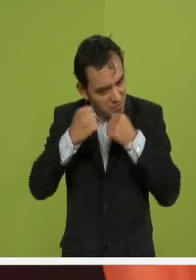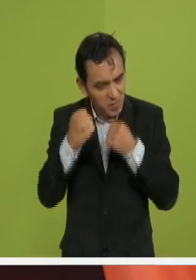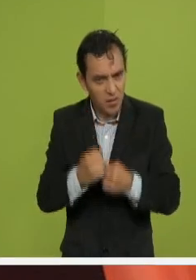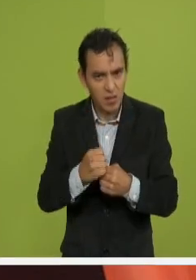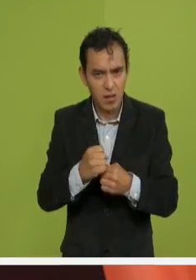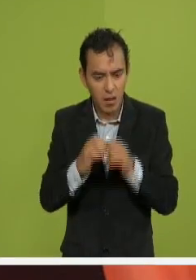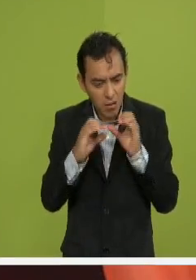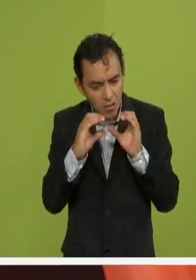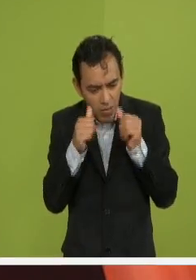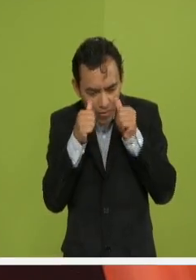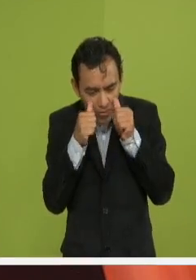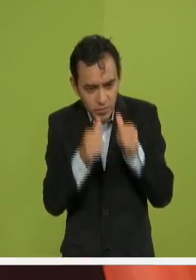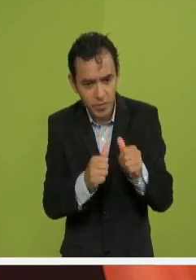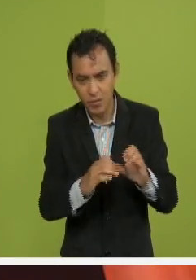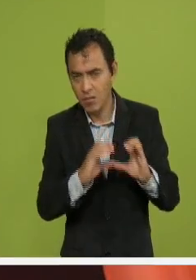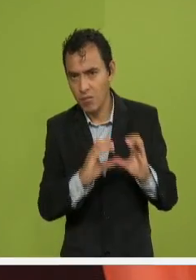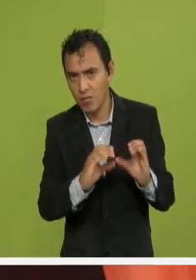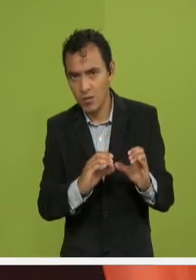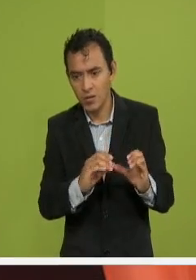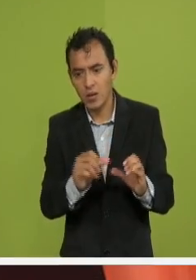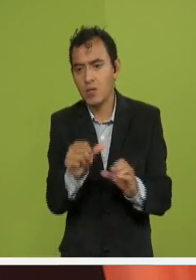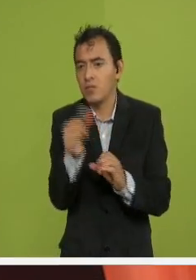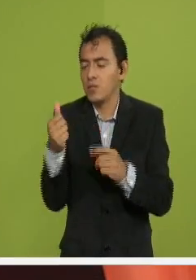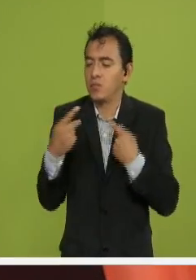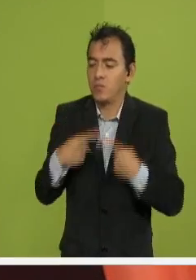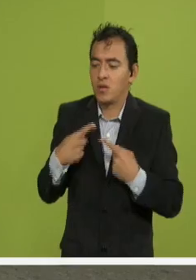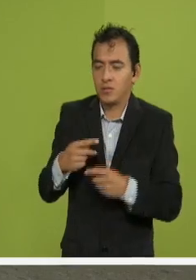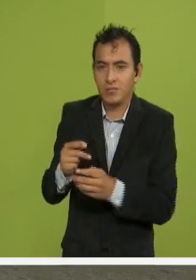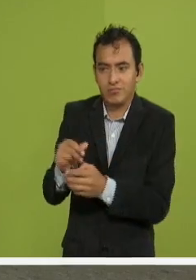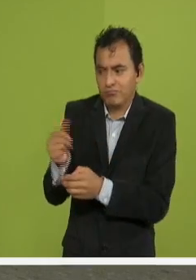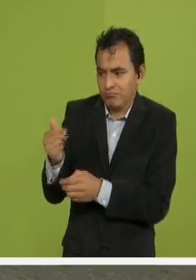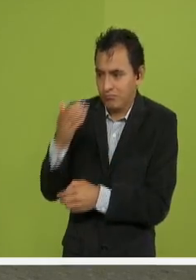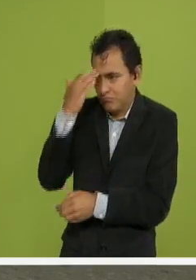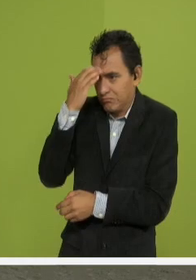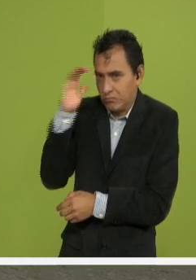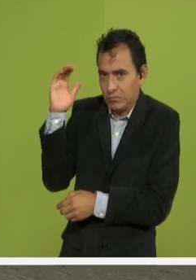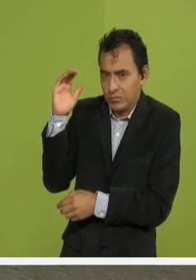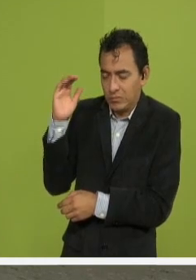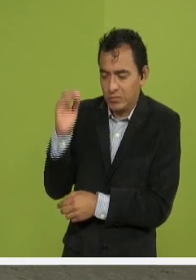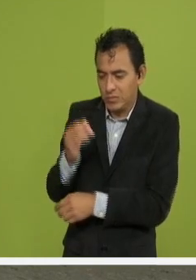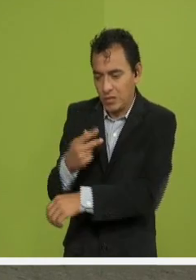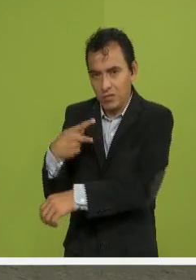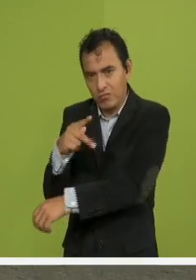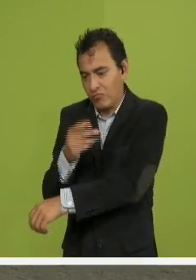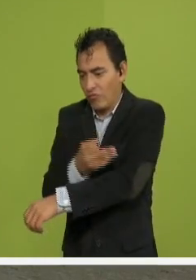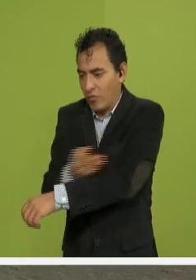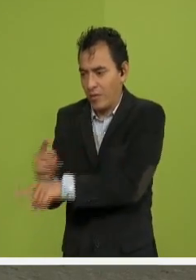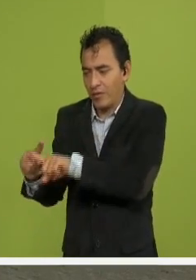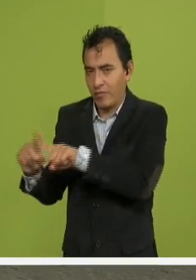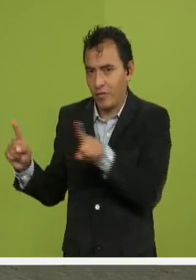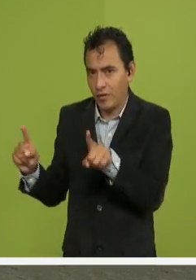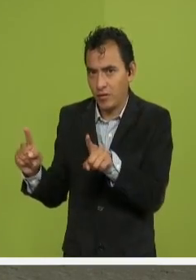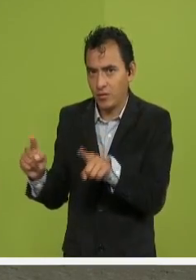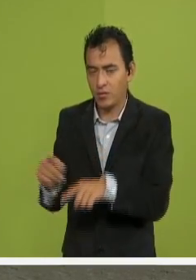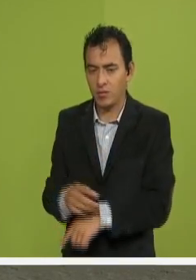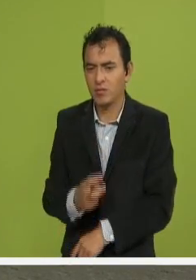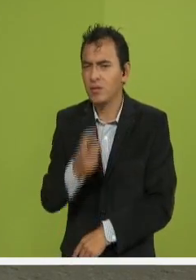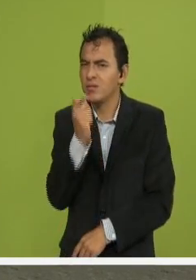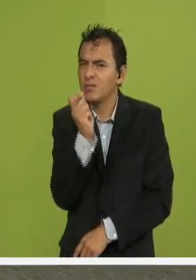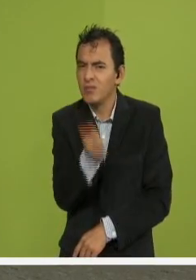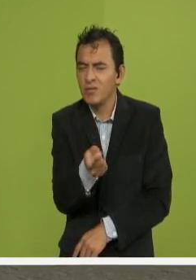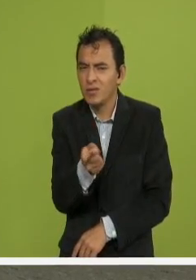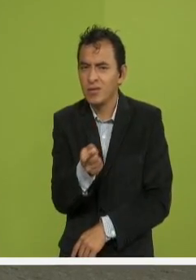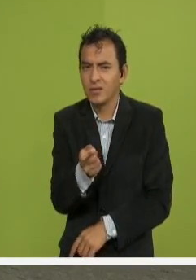mayor seguridad que estando con personas ajenas que no son de su familia o que de manera consanguínea. Claro. Esto quiere decir que